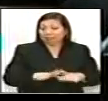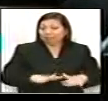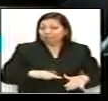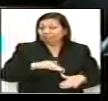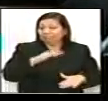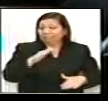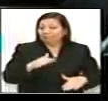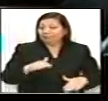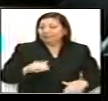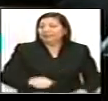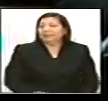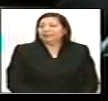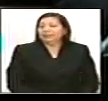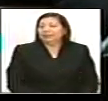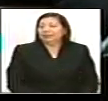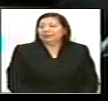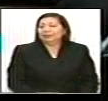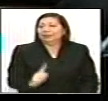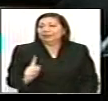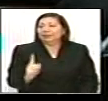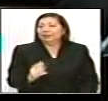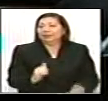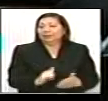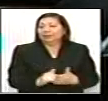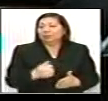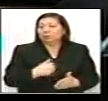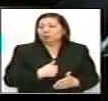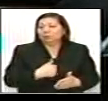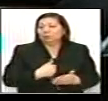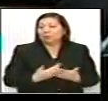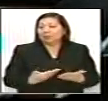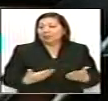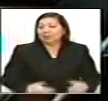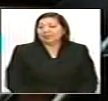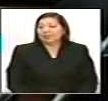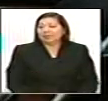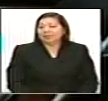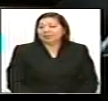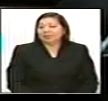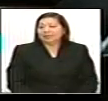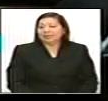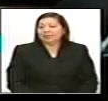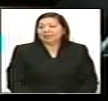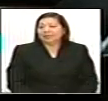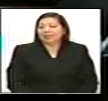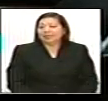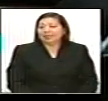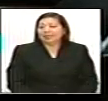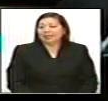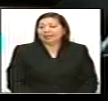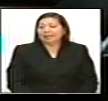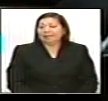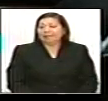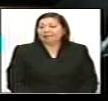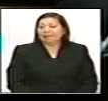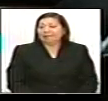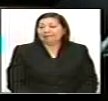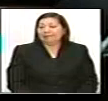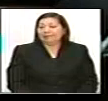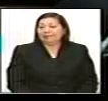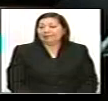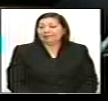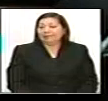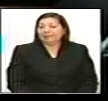de cada localidad tiene sus propias condiciones. Entonces, por lo tanto, estaciones siniestradas son a nivel